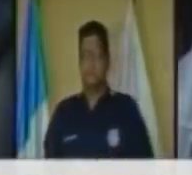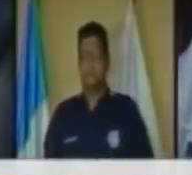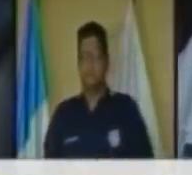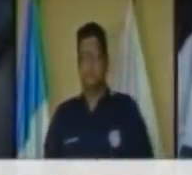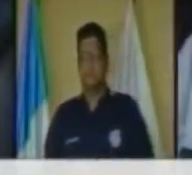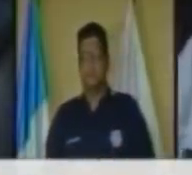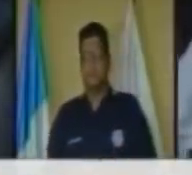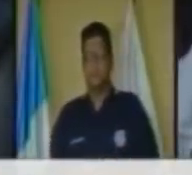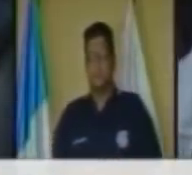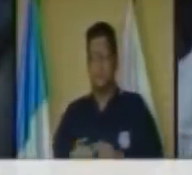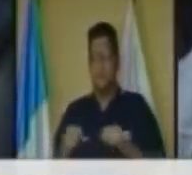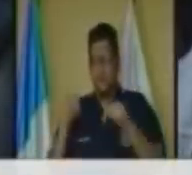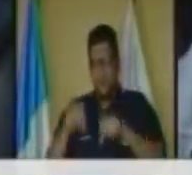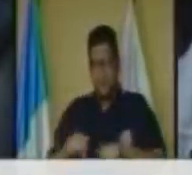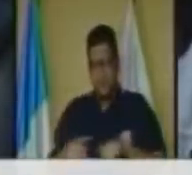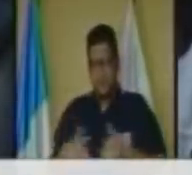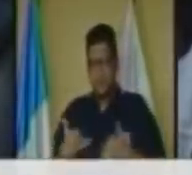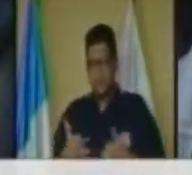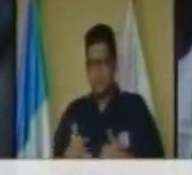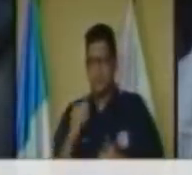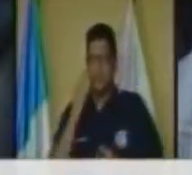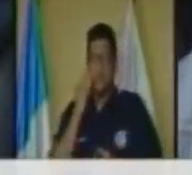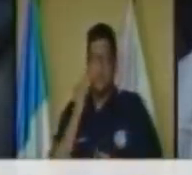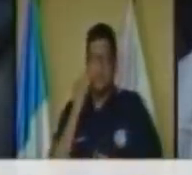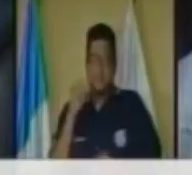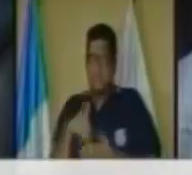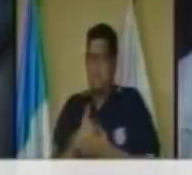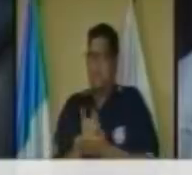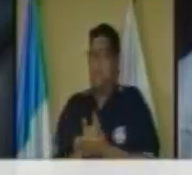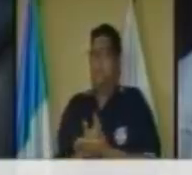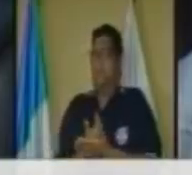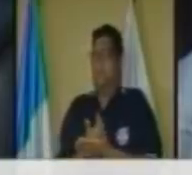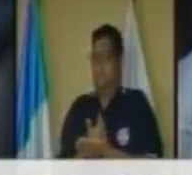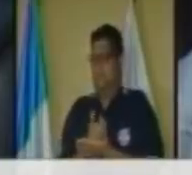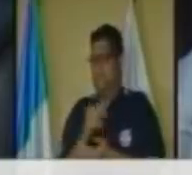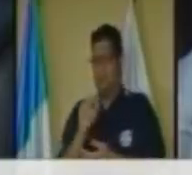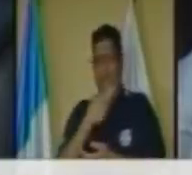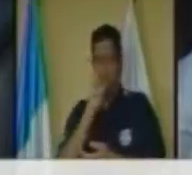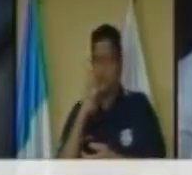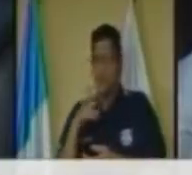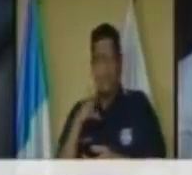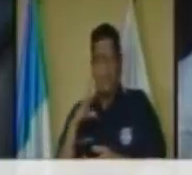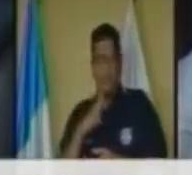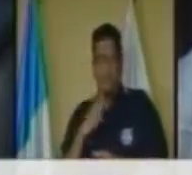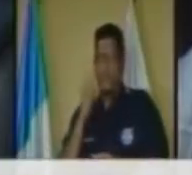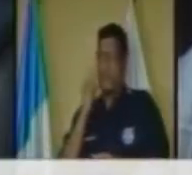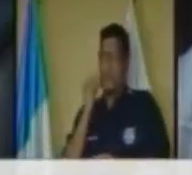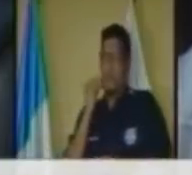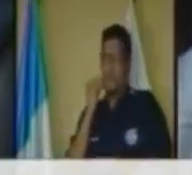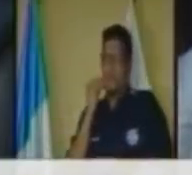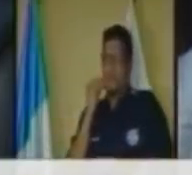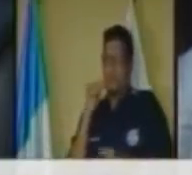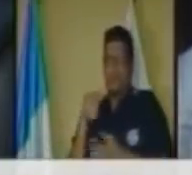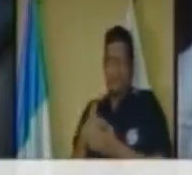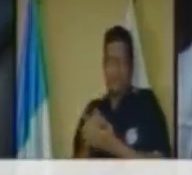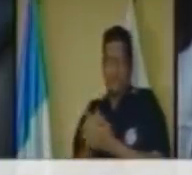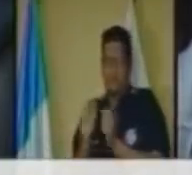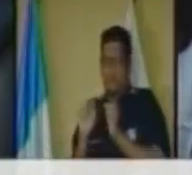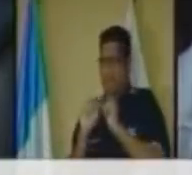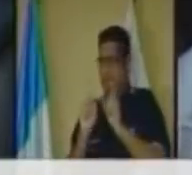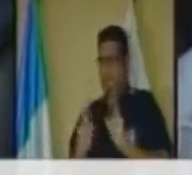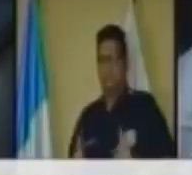Estamos en territorio en el que no habíamos estado nunca antes. Eso se trata de, como ustedes lo han visto, una epidemia que